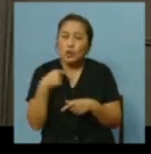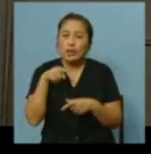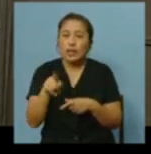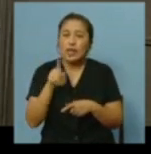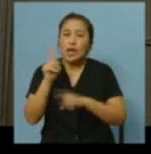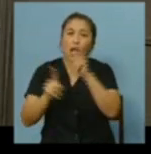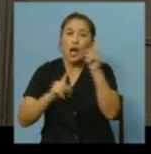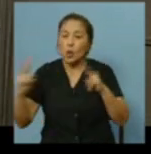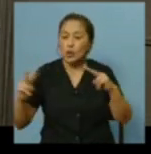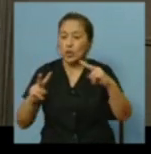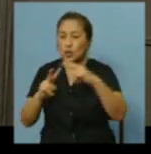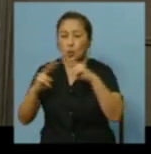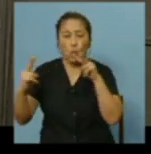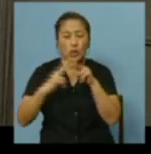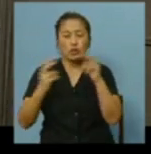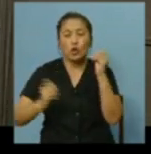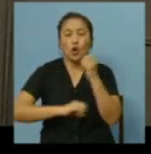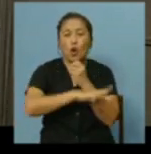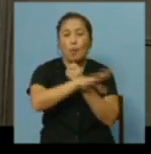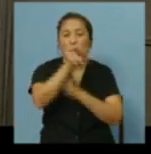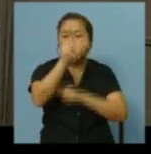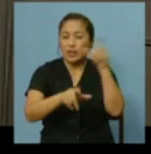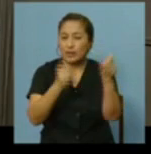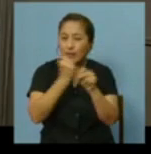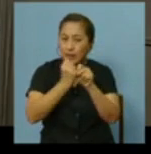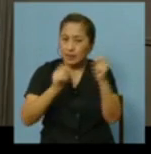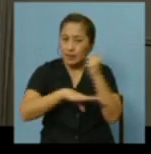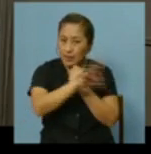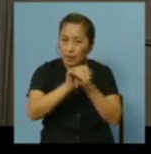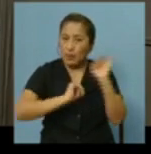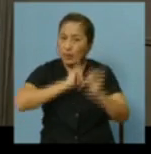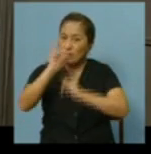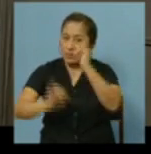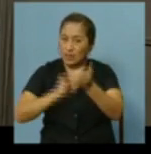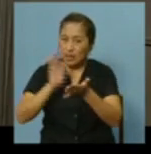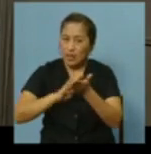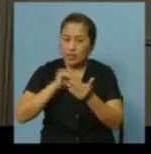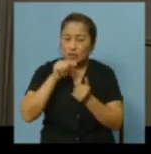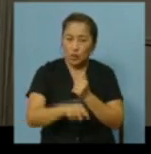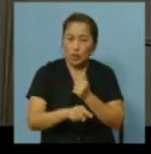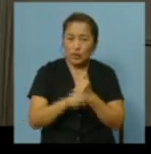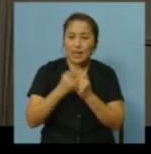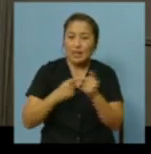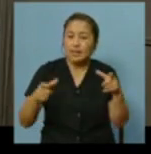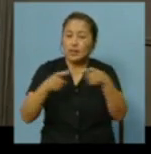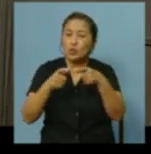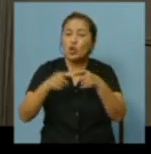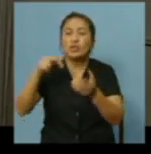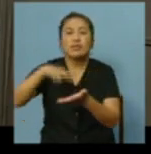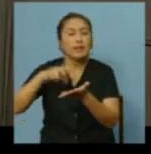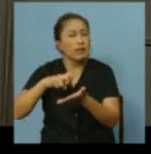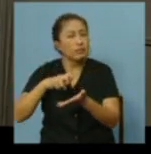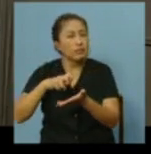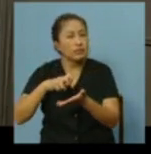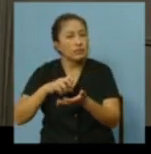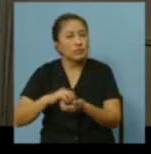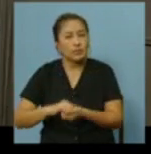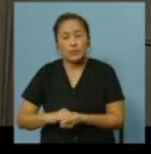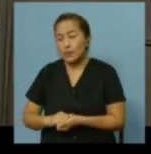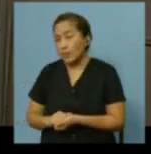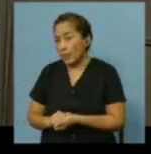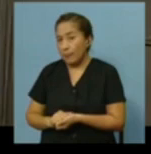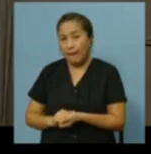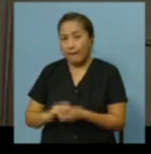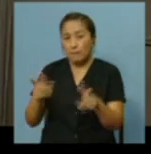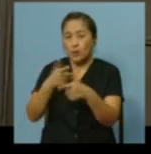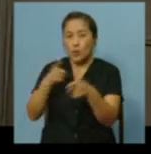algún encuentro con los productores para darles a conocer detalles de esta reunión en Salta? No